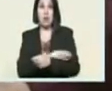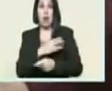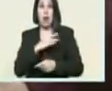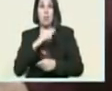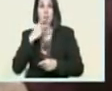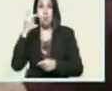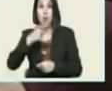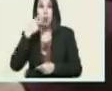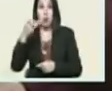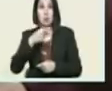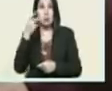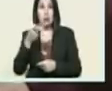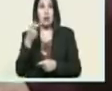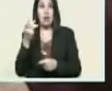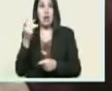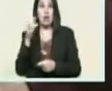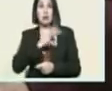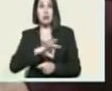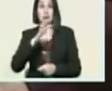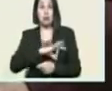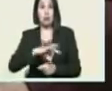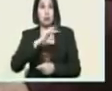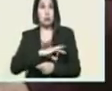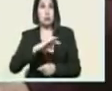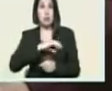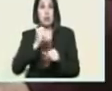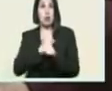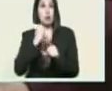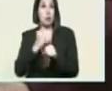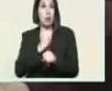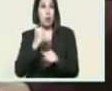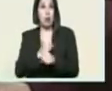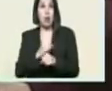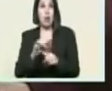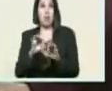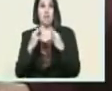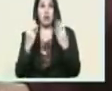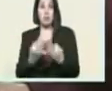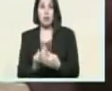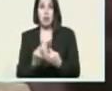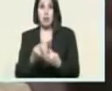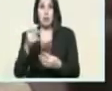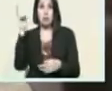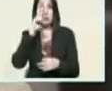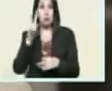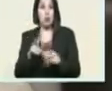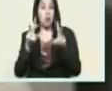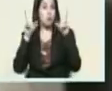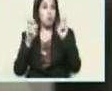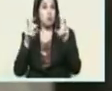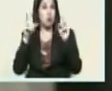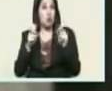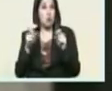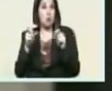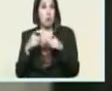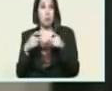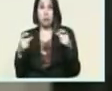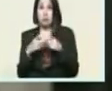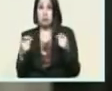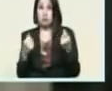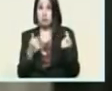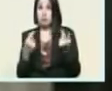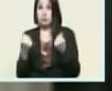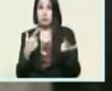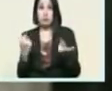de protección, seguridad social de los trabajadores, trabajadoras y la familia venezolana. El nuevo billete que viene a completar todo el